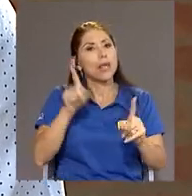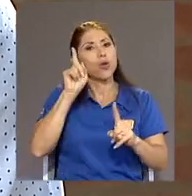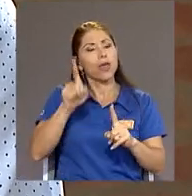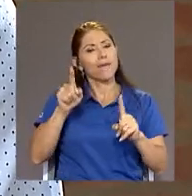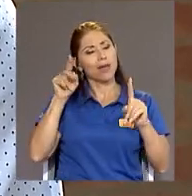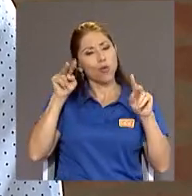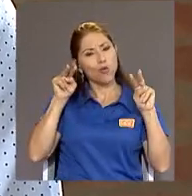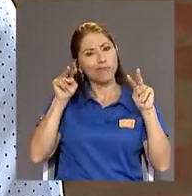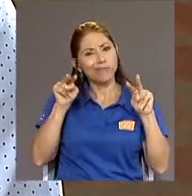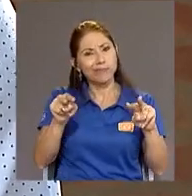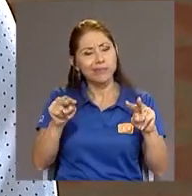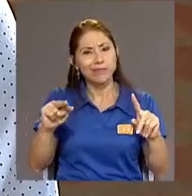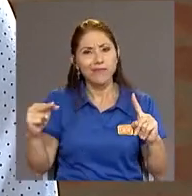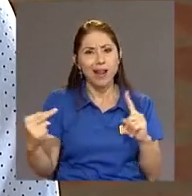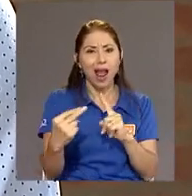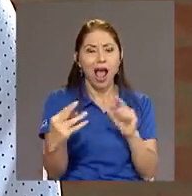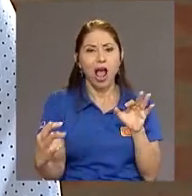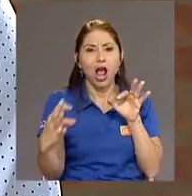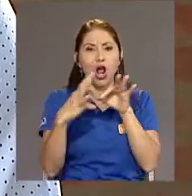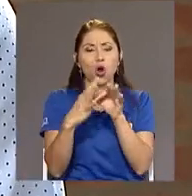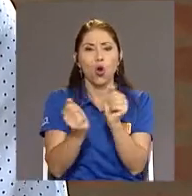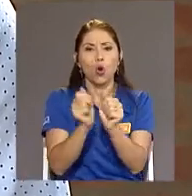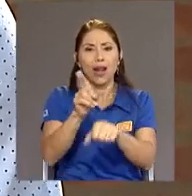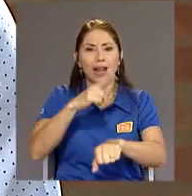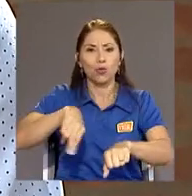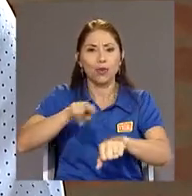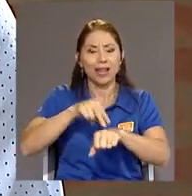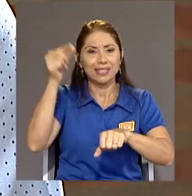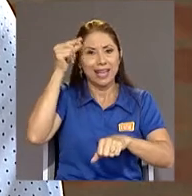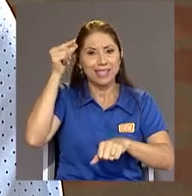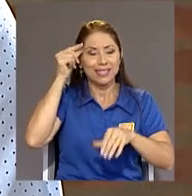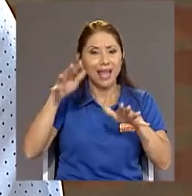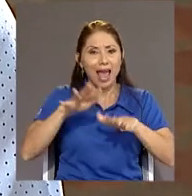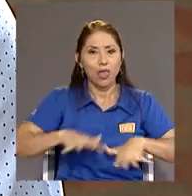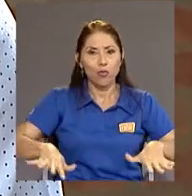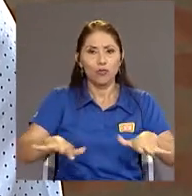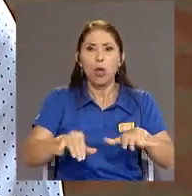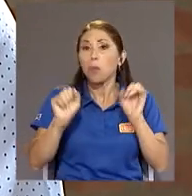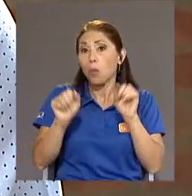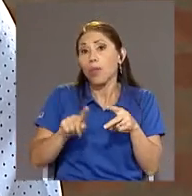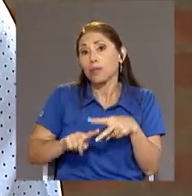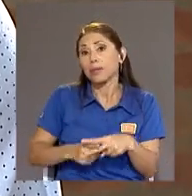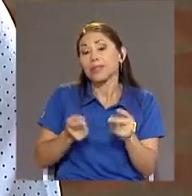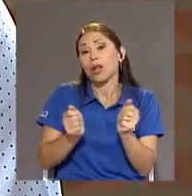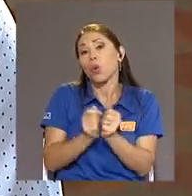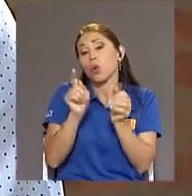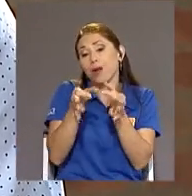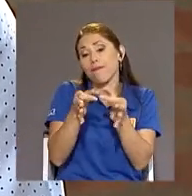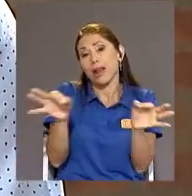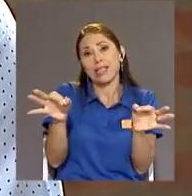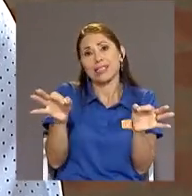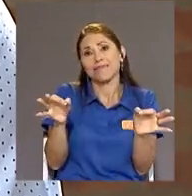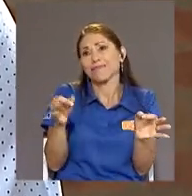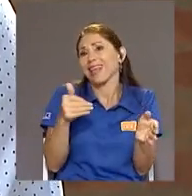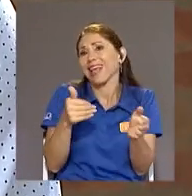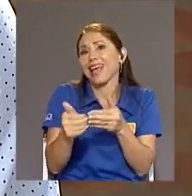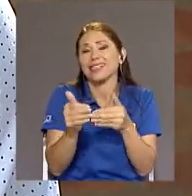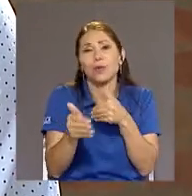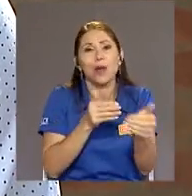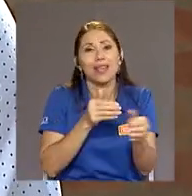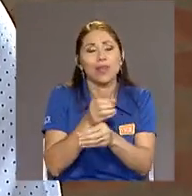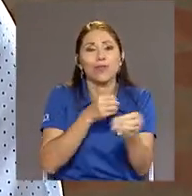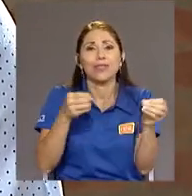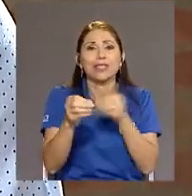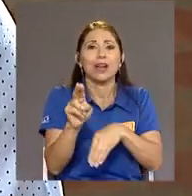como tal. Y que podemos empezar con casi un estribillo que se utiliza por prácticamente cualquier instancia administrativa, que es el